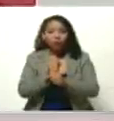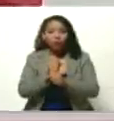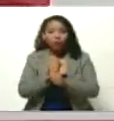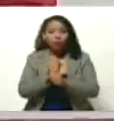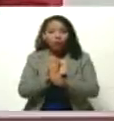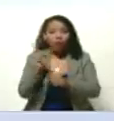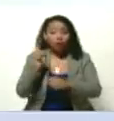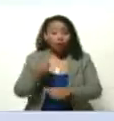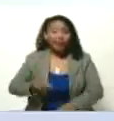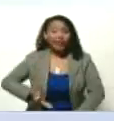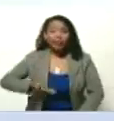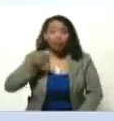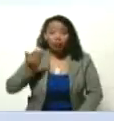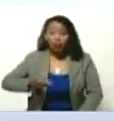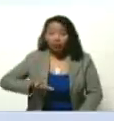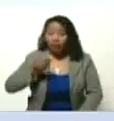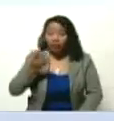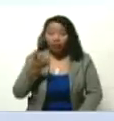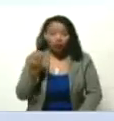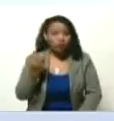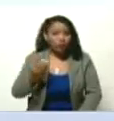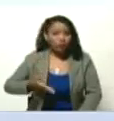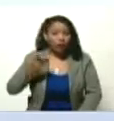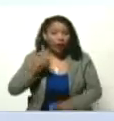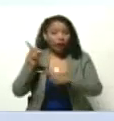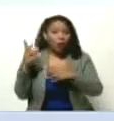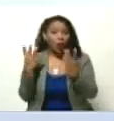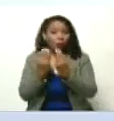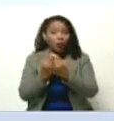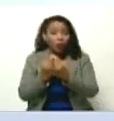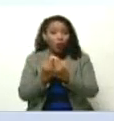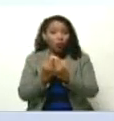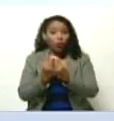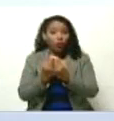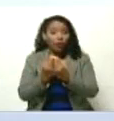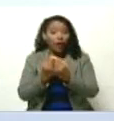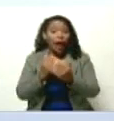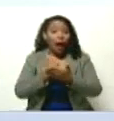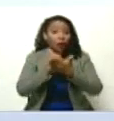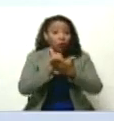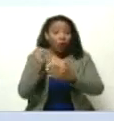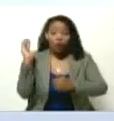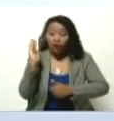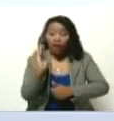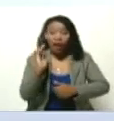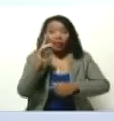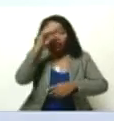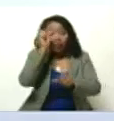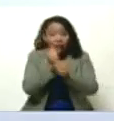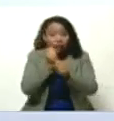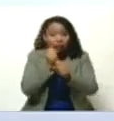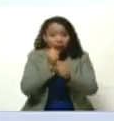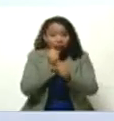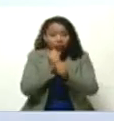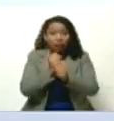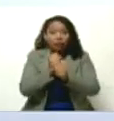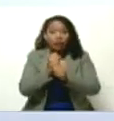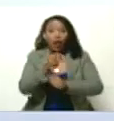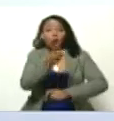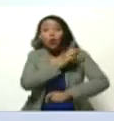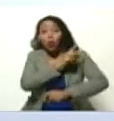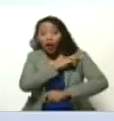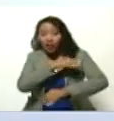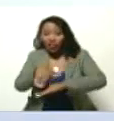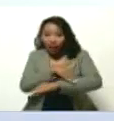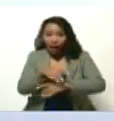Ha sido fundamental estos compañeros, ellos han el trabajo que han venido haciendo. Deben estar los jefes de